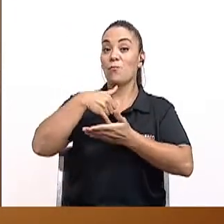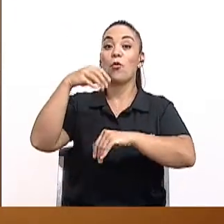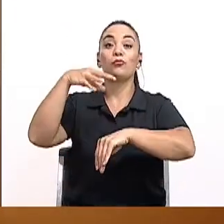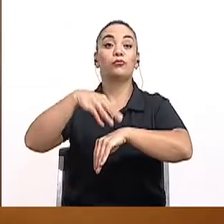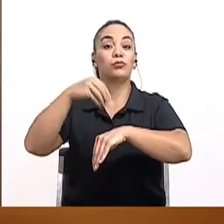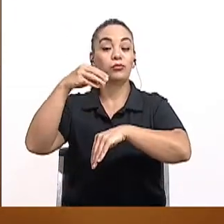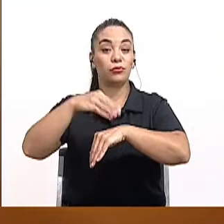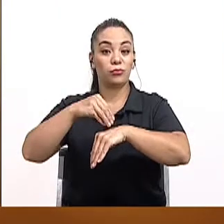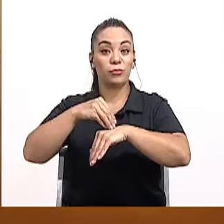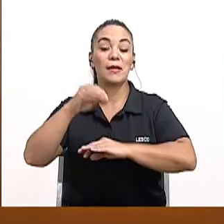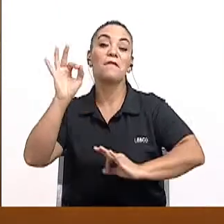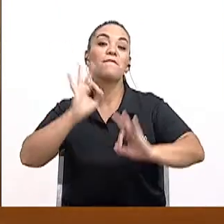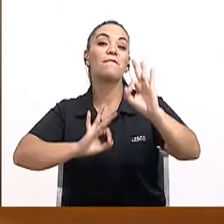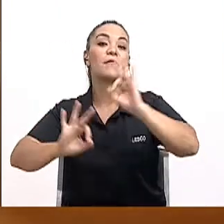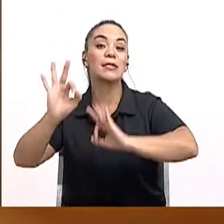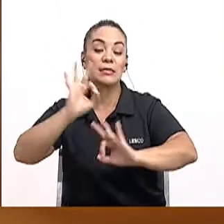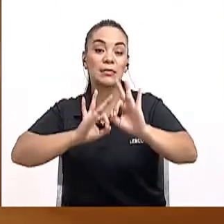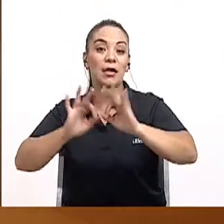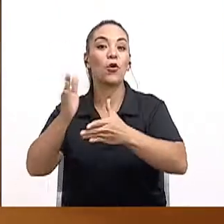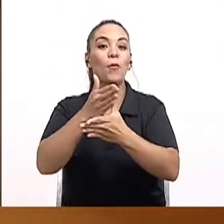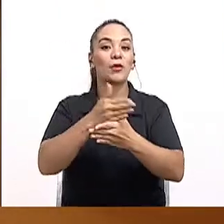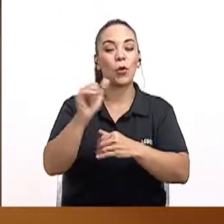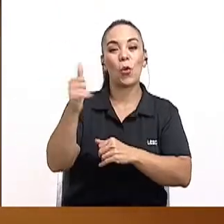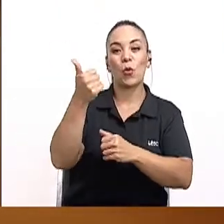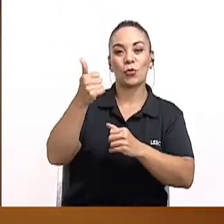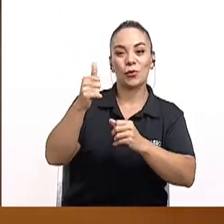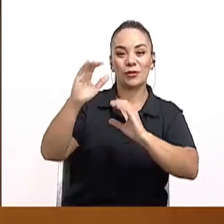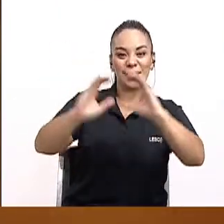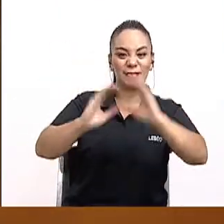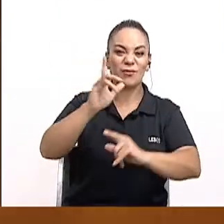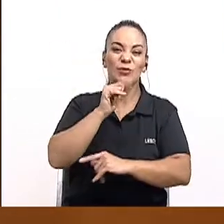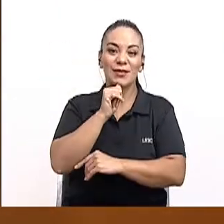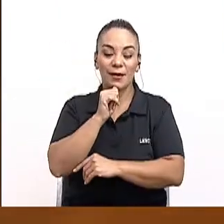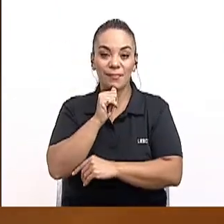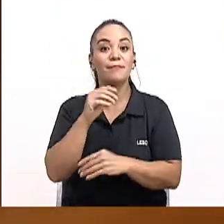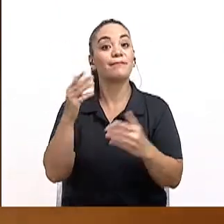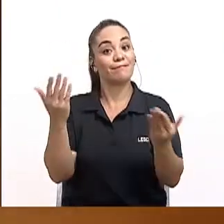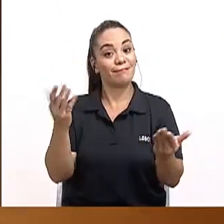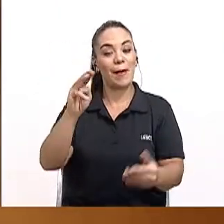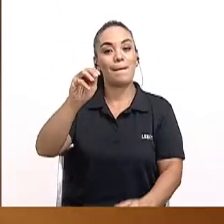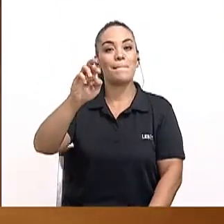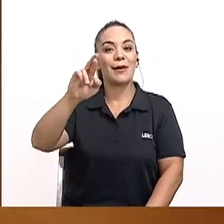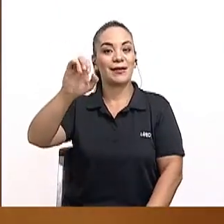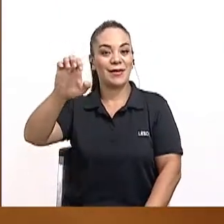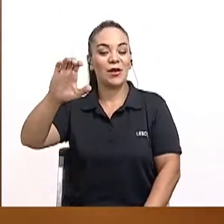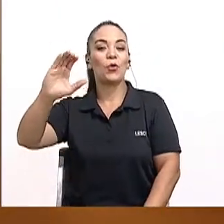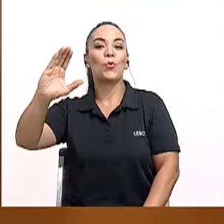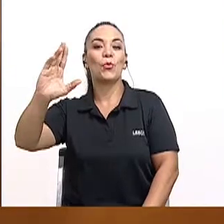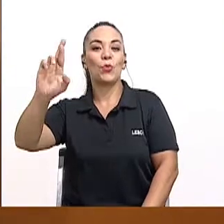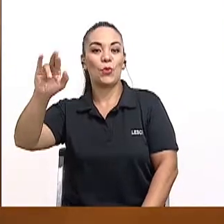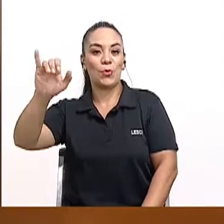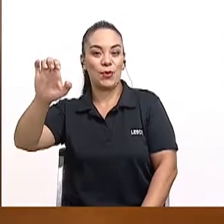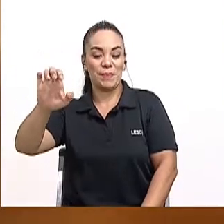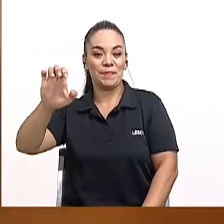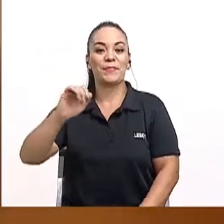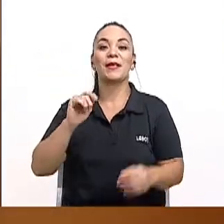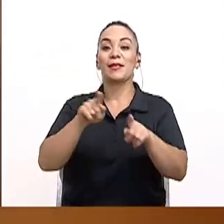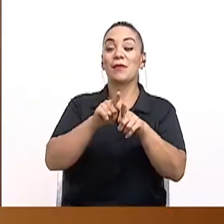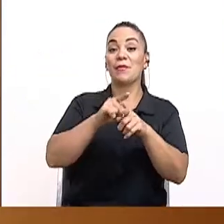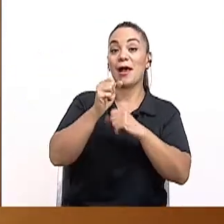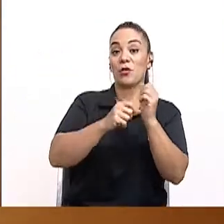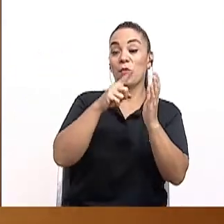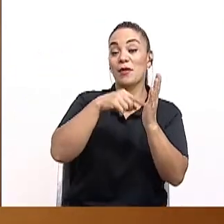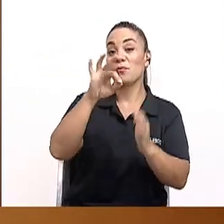compartió con otras personas, otros científicos. Claro, Marie Curie. Y en el año